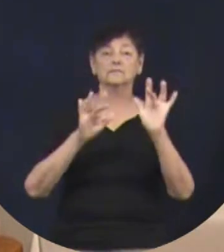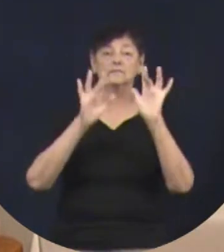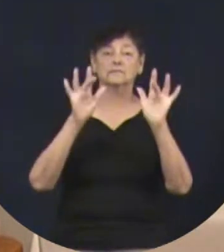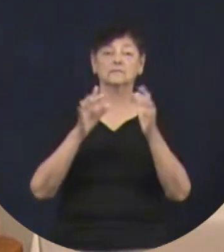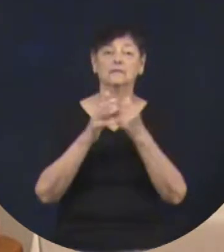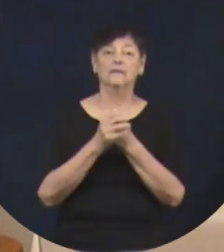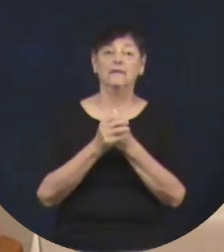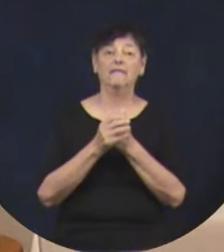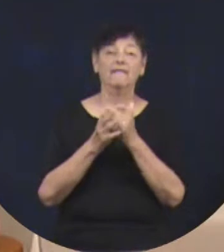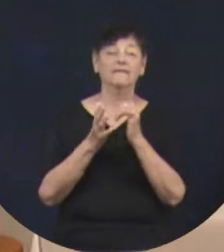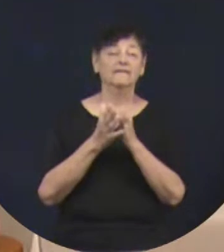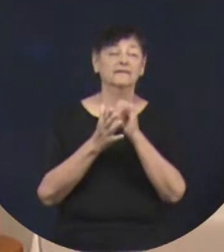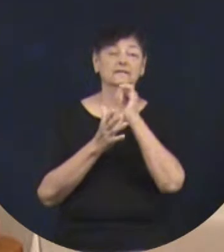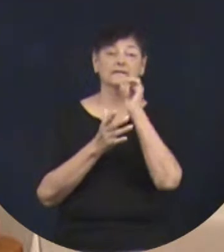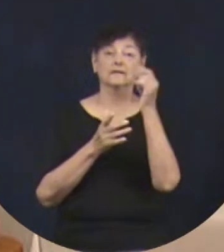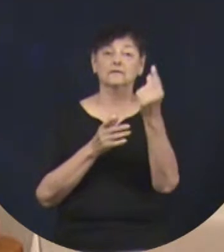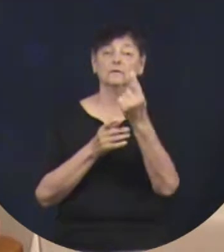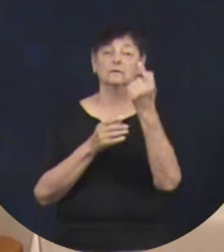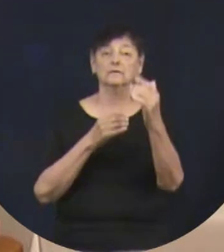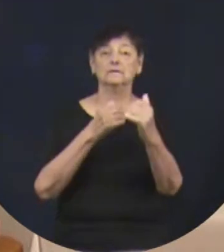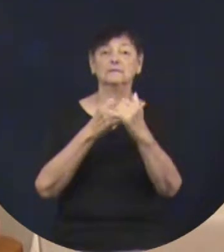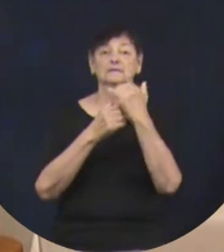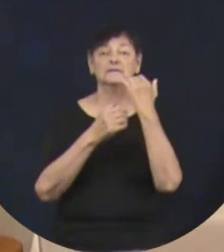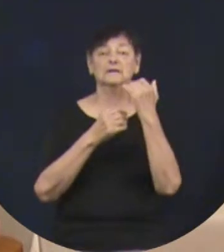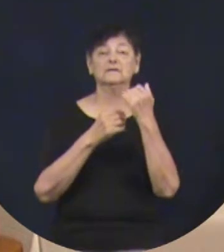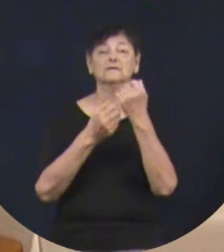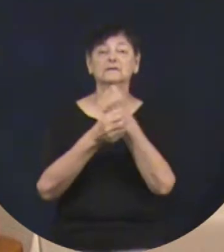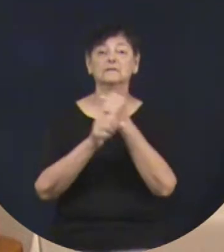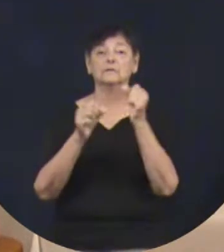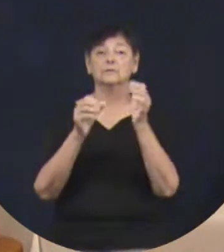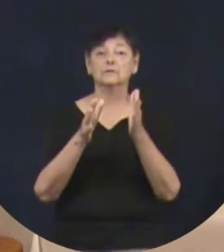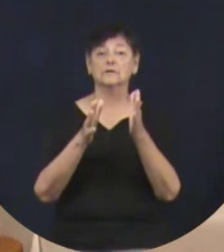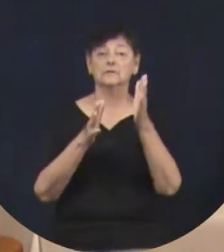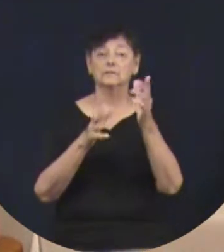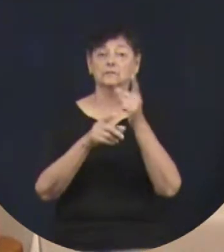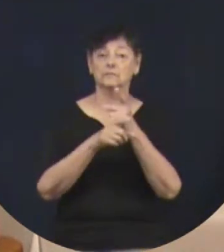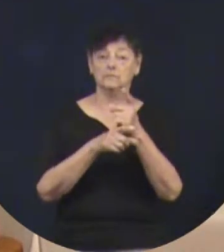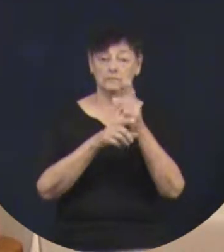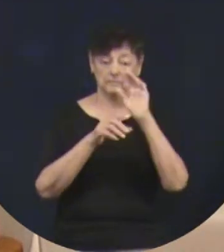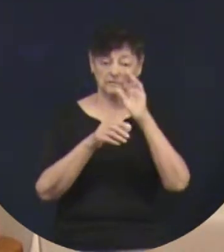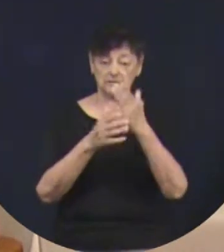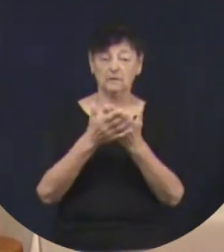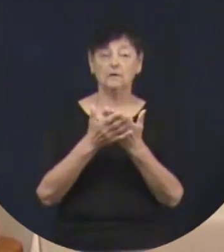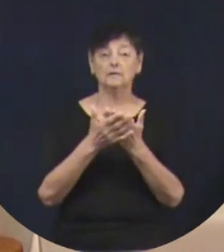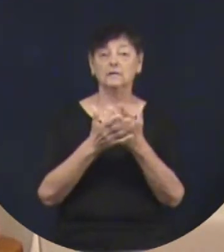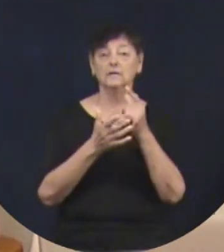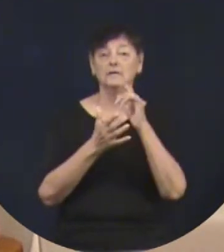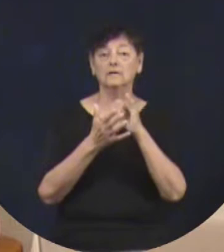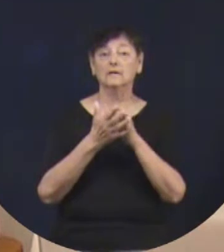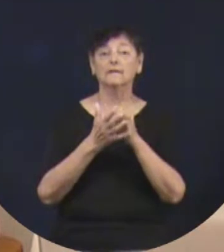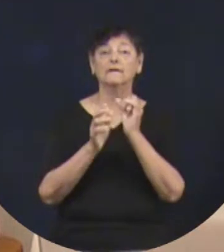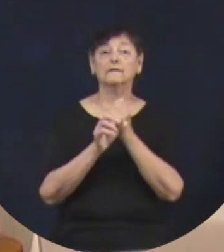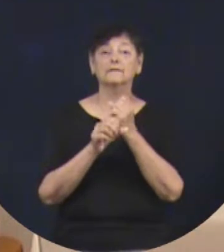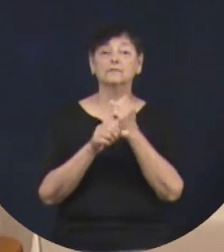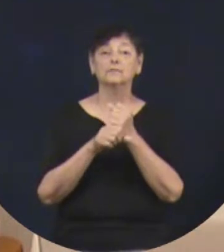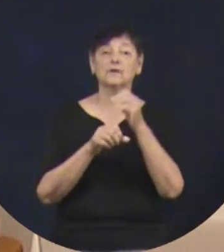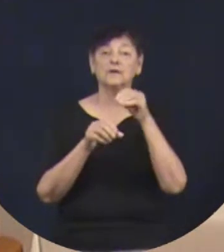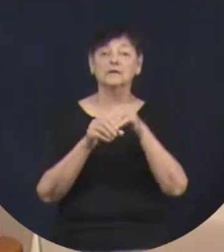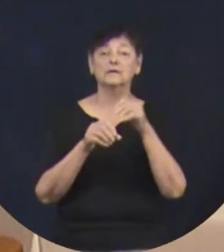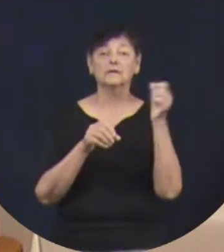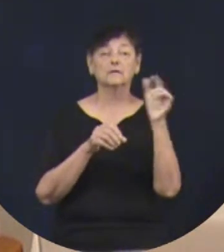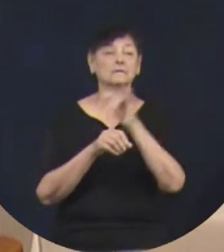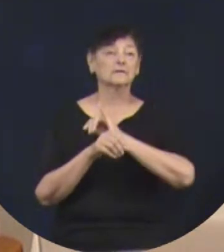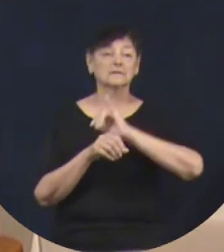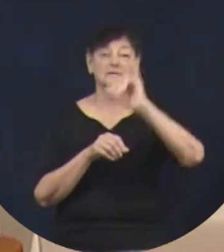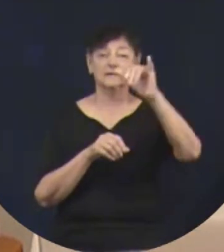misericordioso que no solo nos enviaste como Redentor a tu propio Hijo, sino que lo quisiste en todo